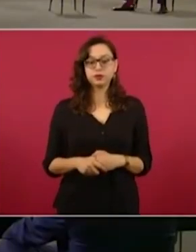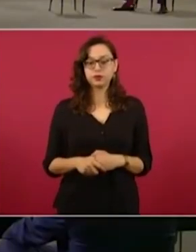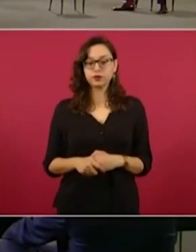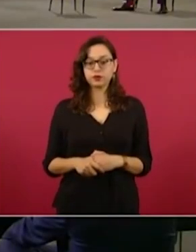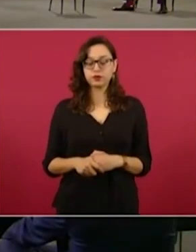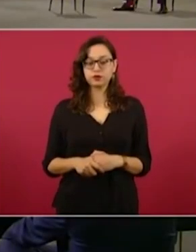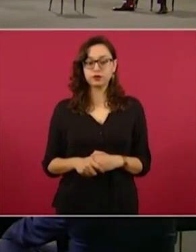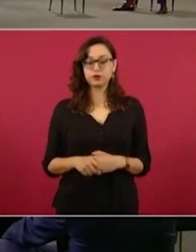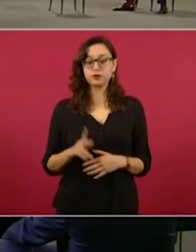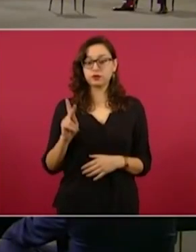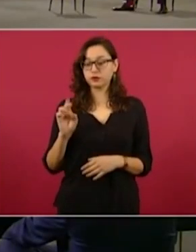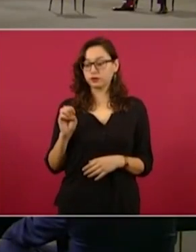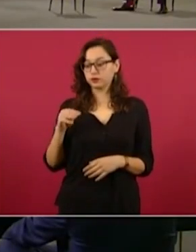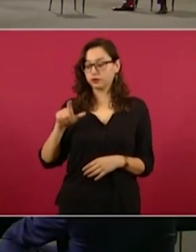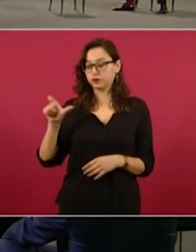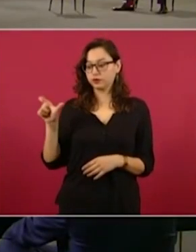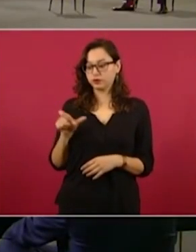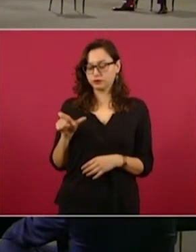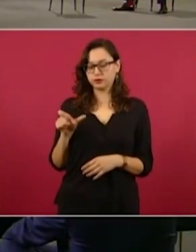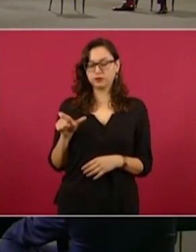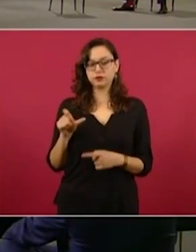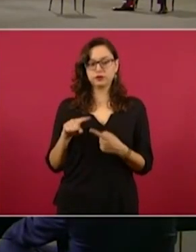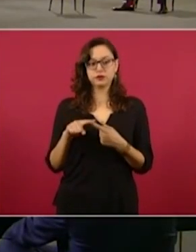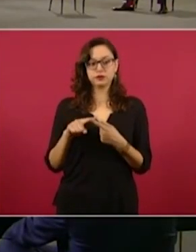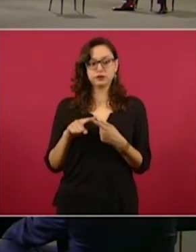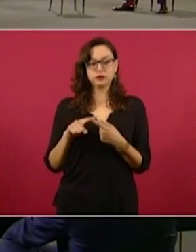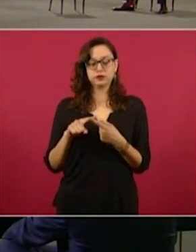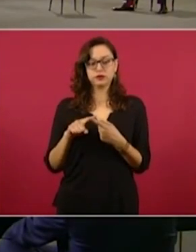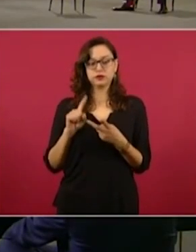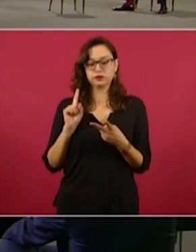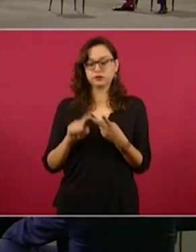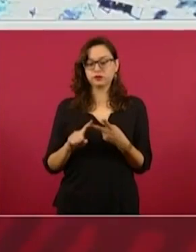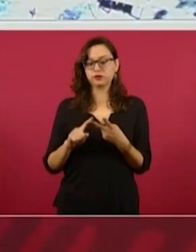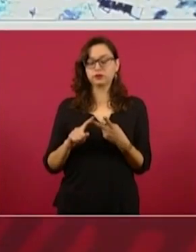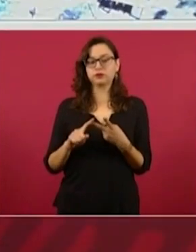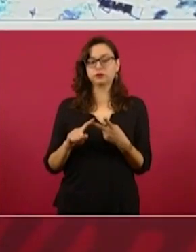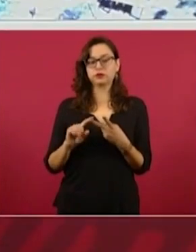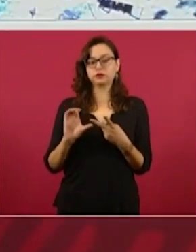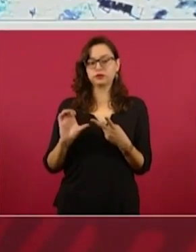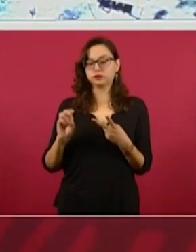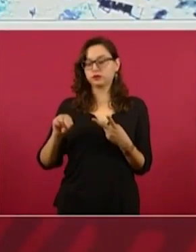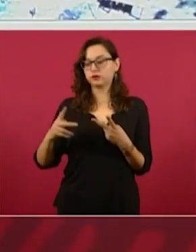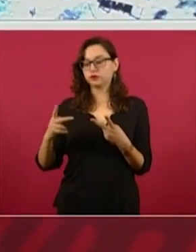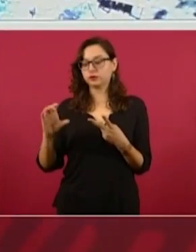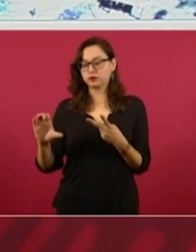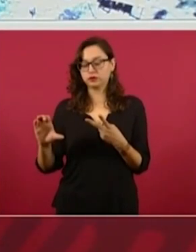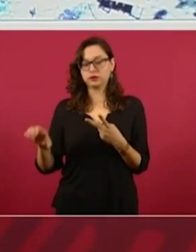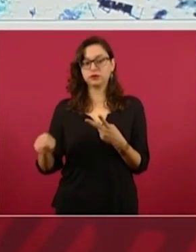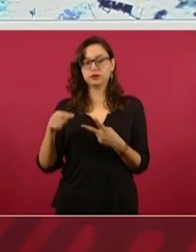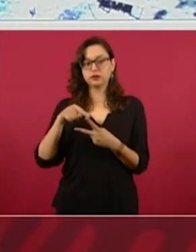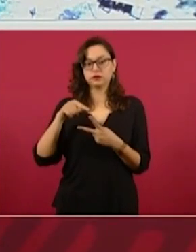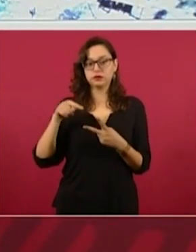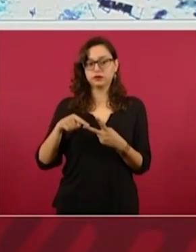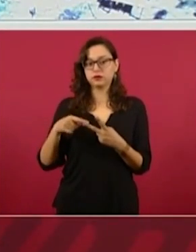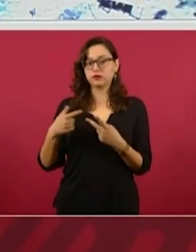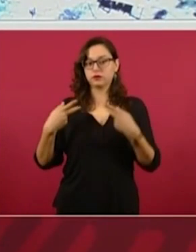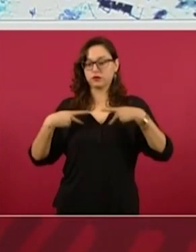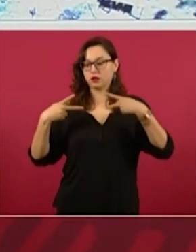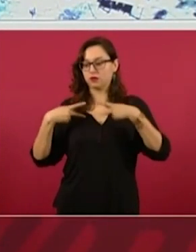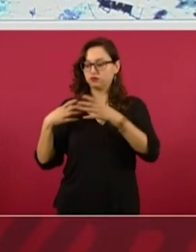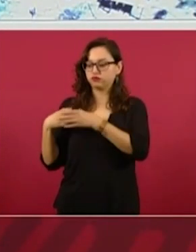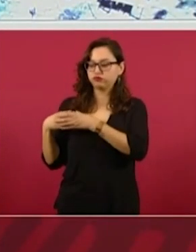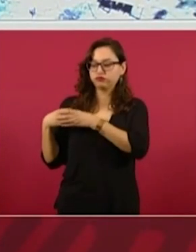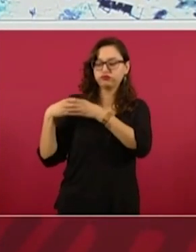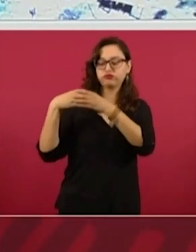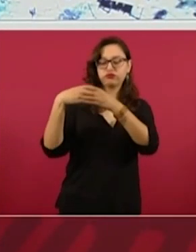Pemex, de las agentes de protección civil que están trabajando allá, están haciendo